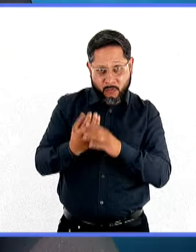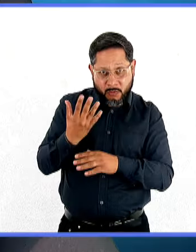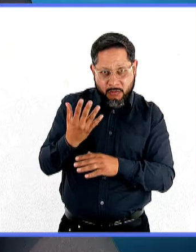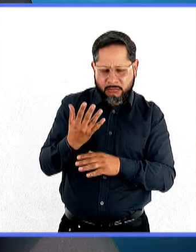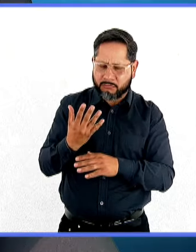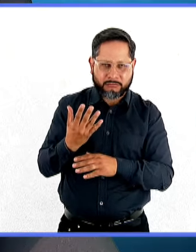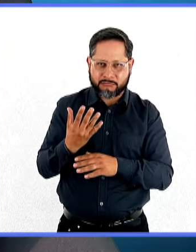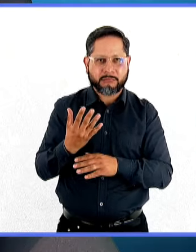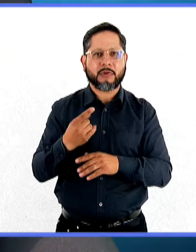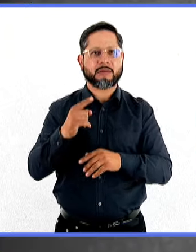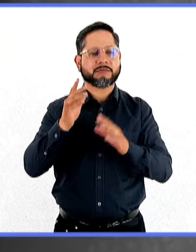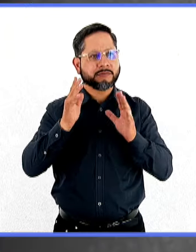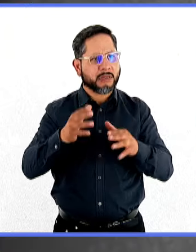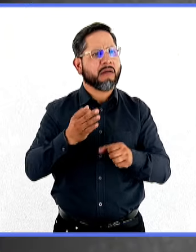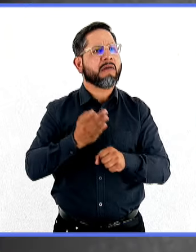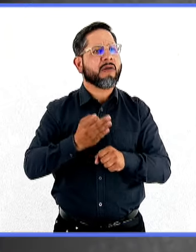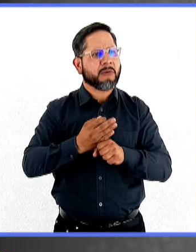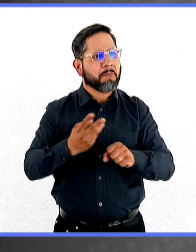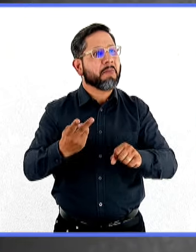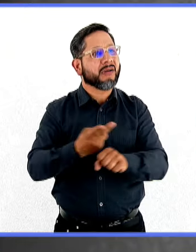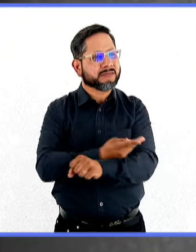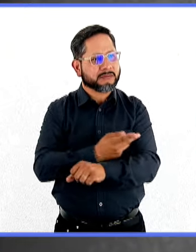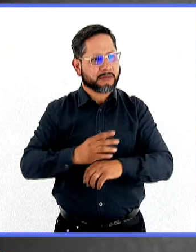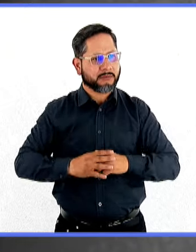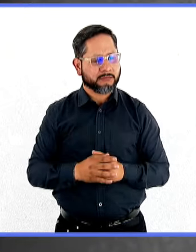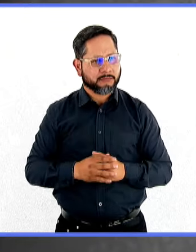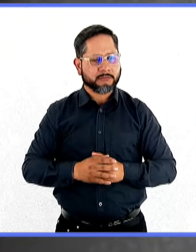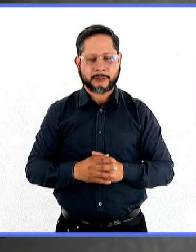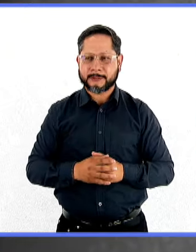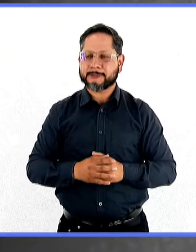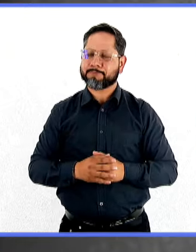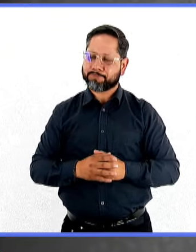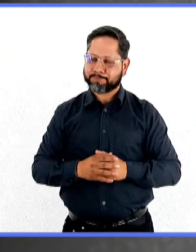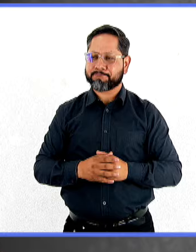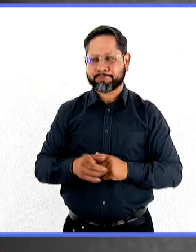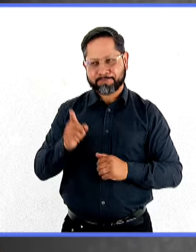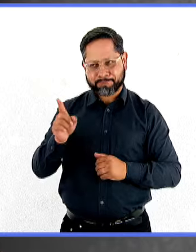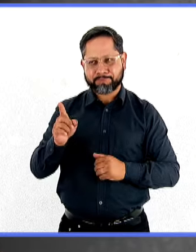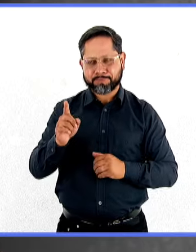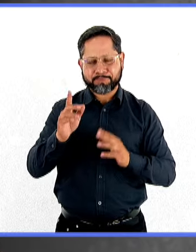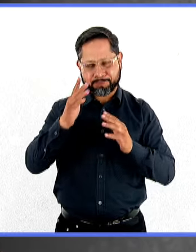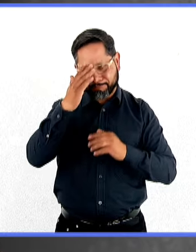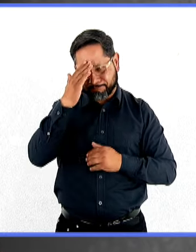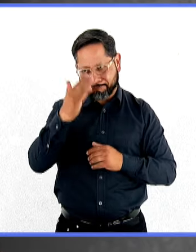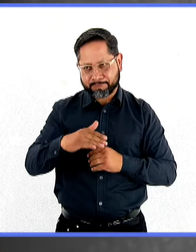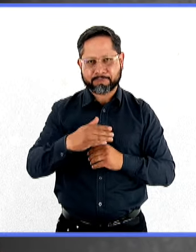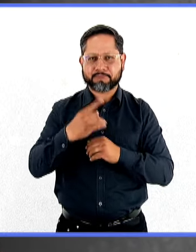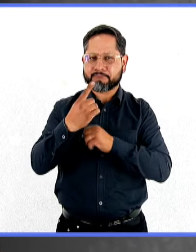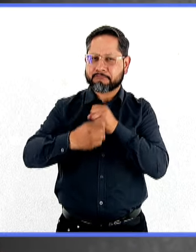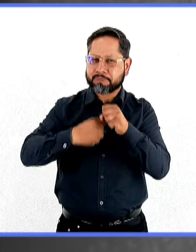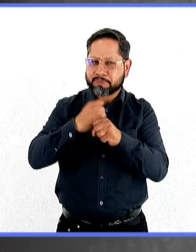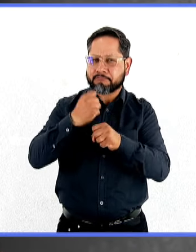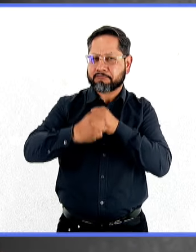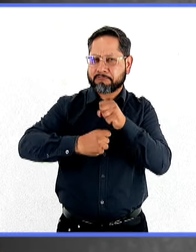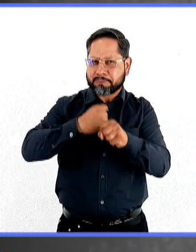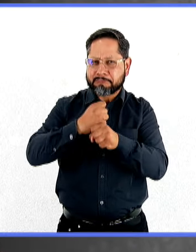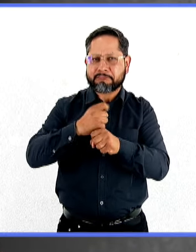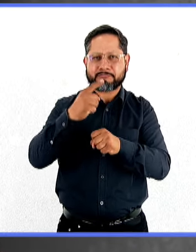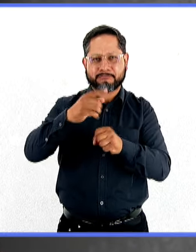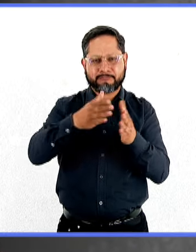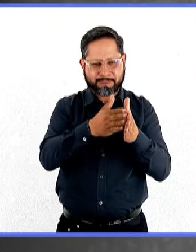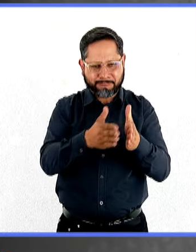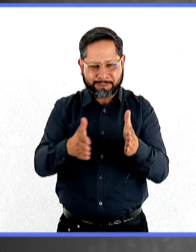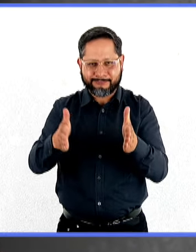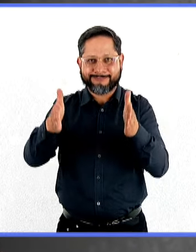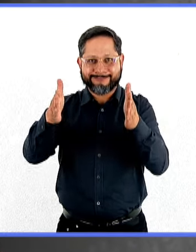panorama actual de los incendios en México doctora Pues sí como bien sabemos cada año se presenta esta temporada de